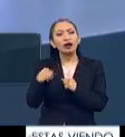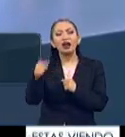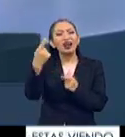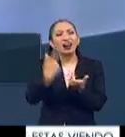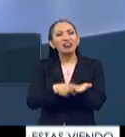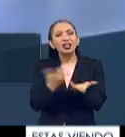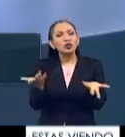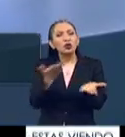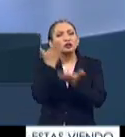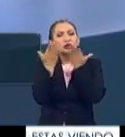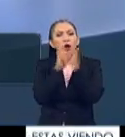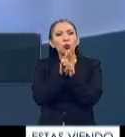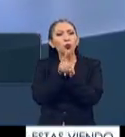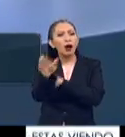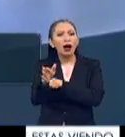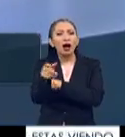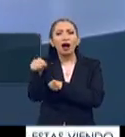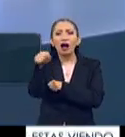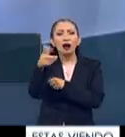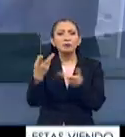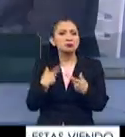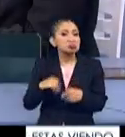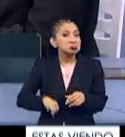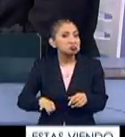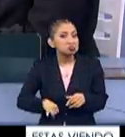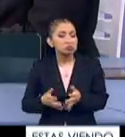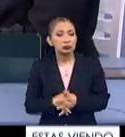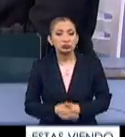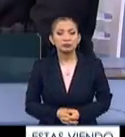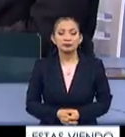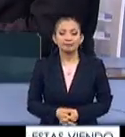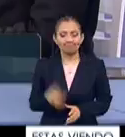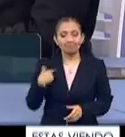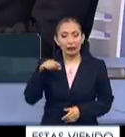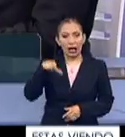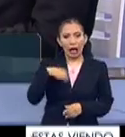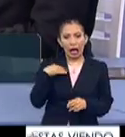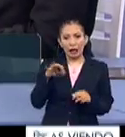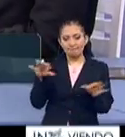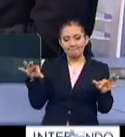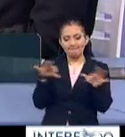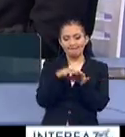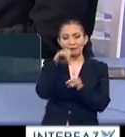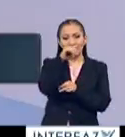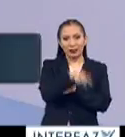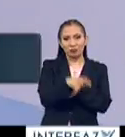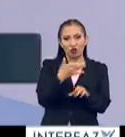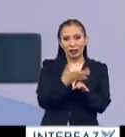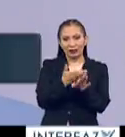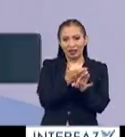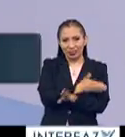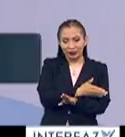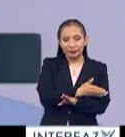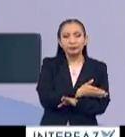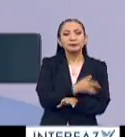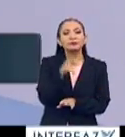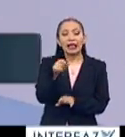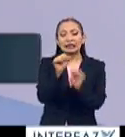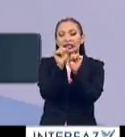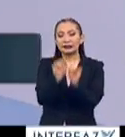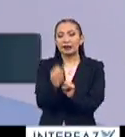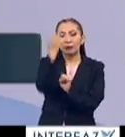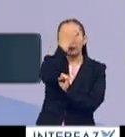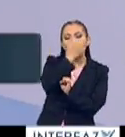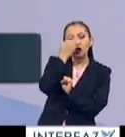¿ahí qué puede encontrar alguien interesado al respecto? Pues va muy en línea con esto que les estaba comentando, ¿no? Este sistema